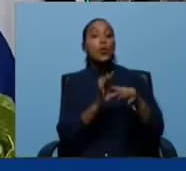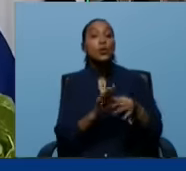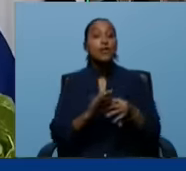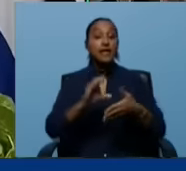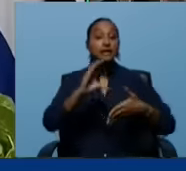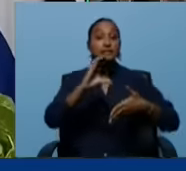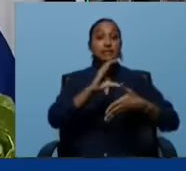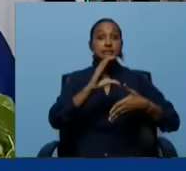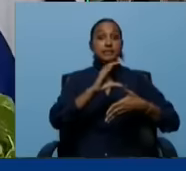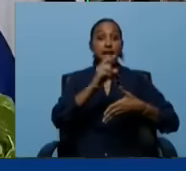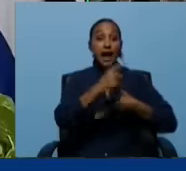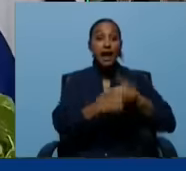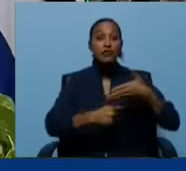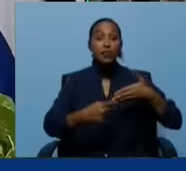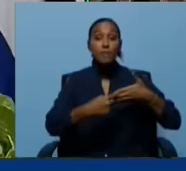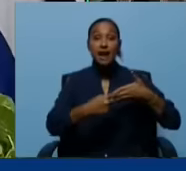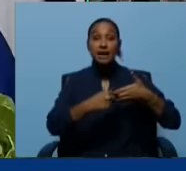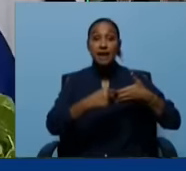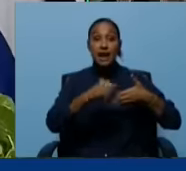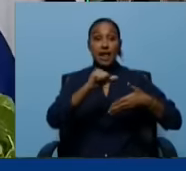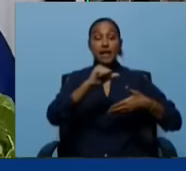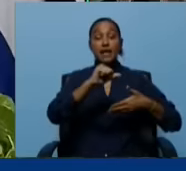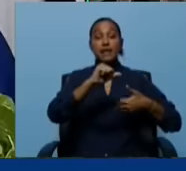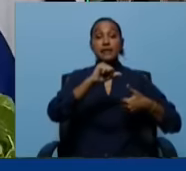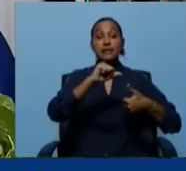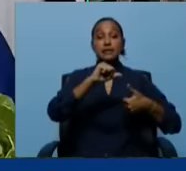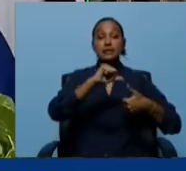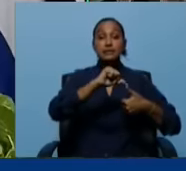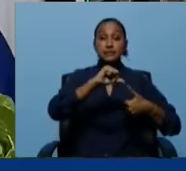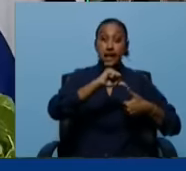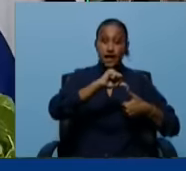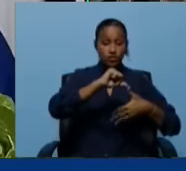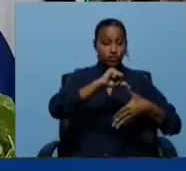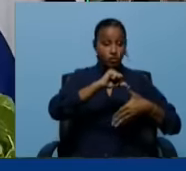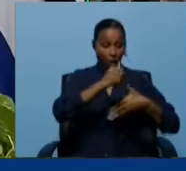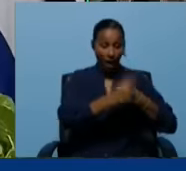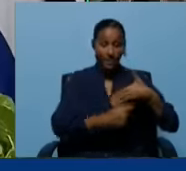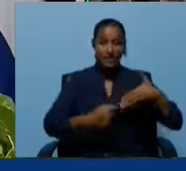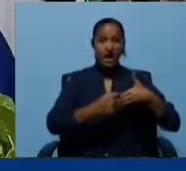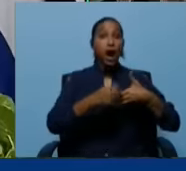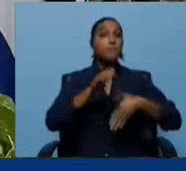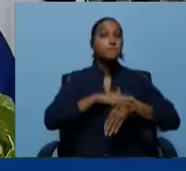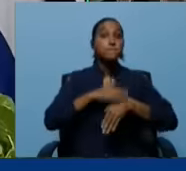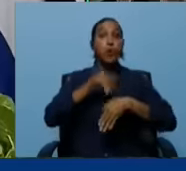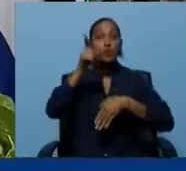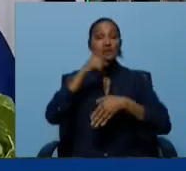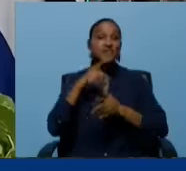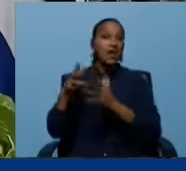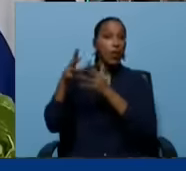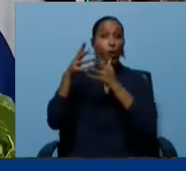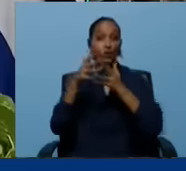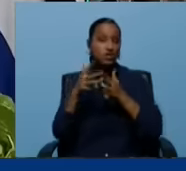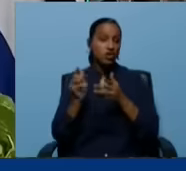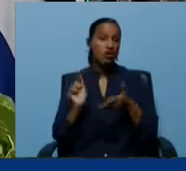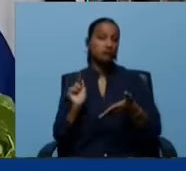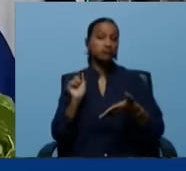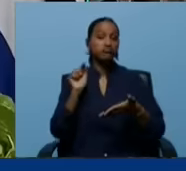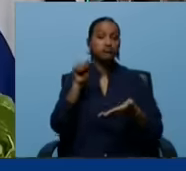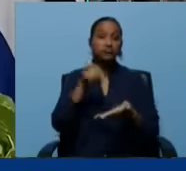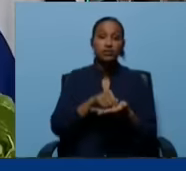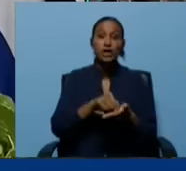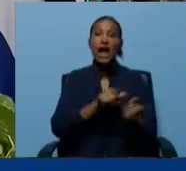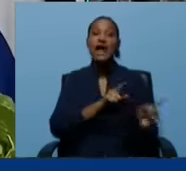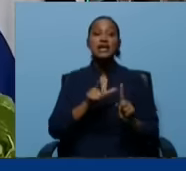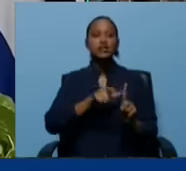dieron cuenta que los yanquis venían por todo Centroamérica. Y ya nombraron un presidente yanqui en Nicaragua, a